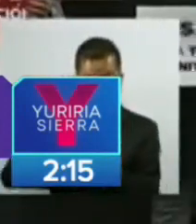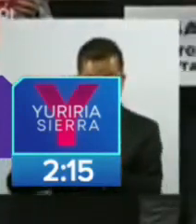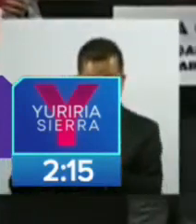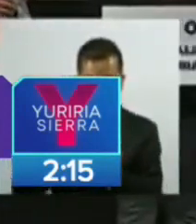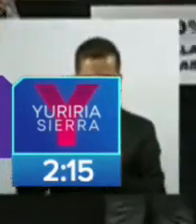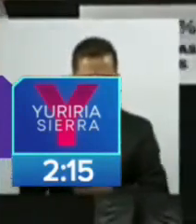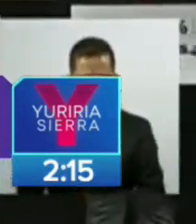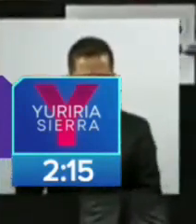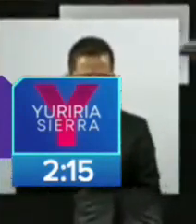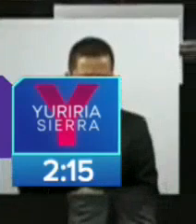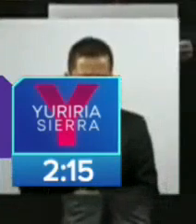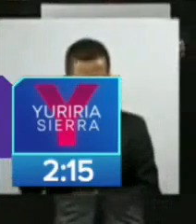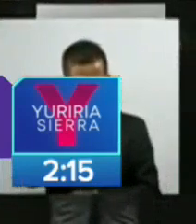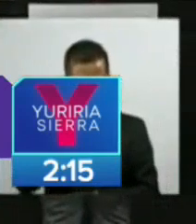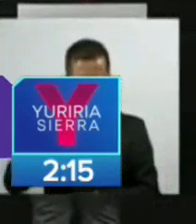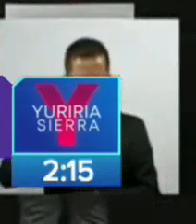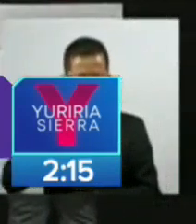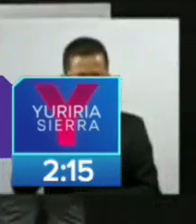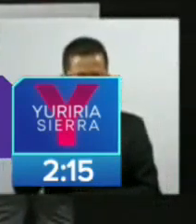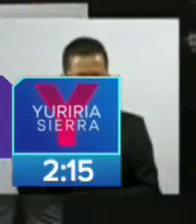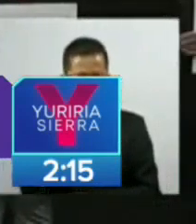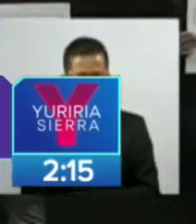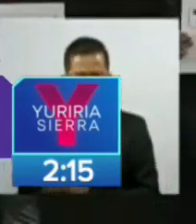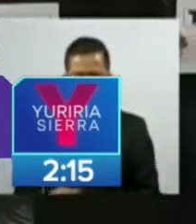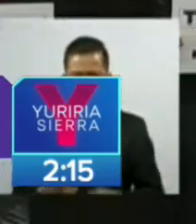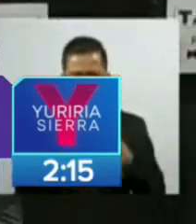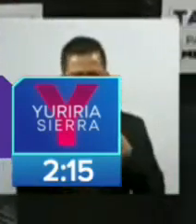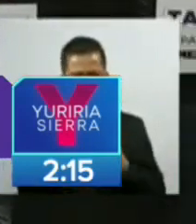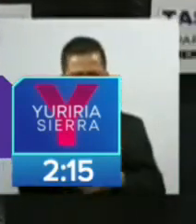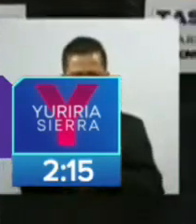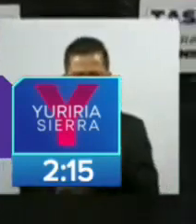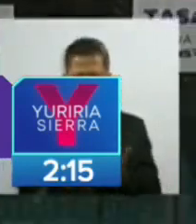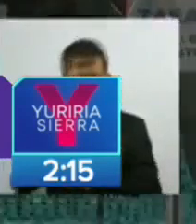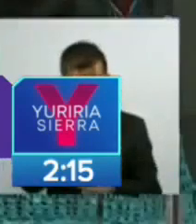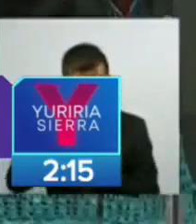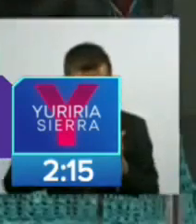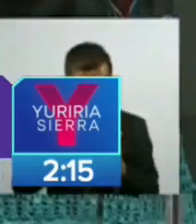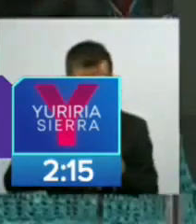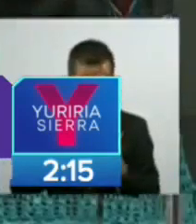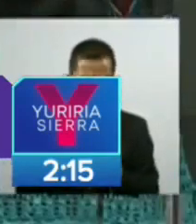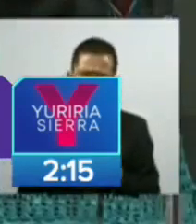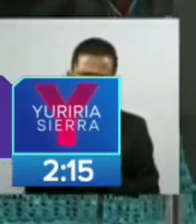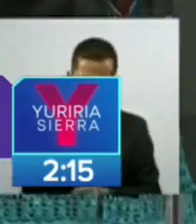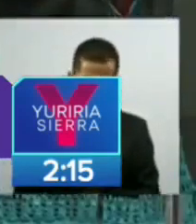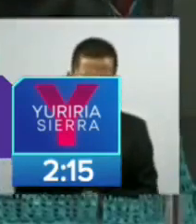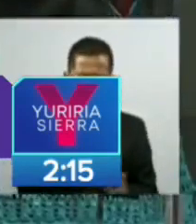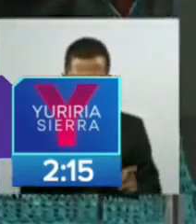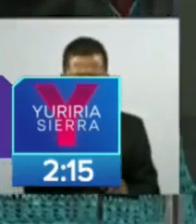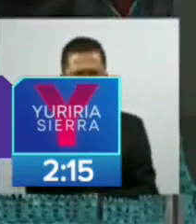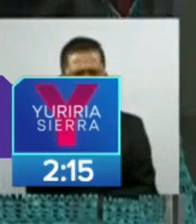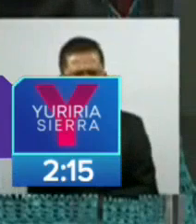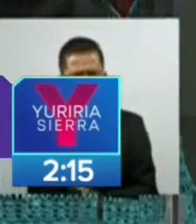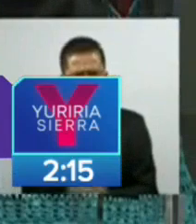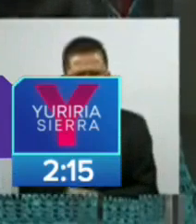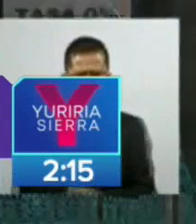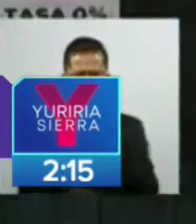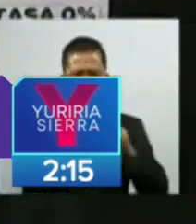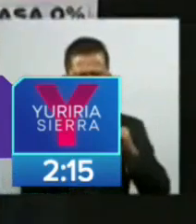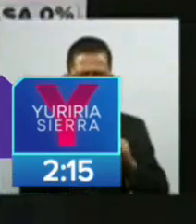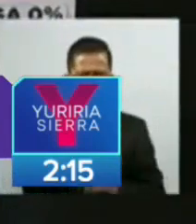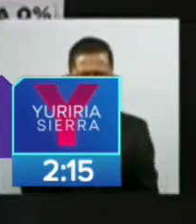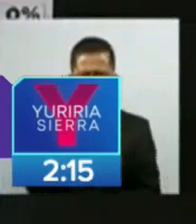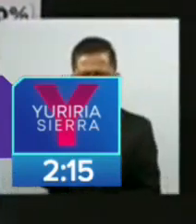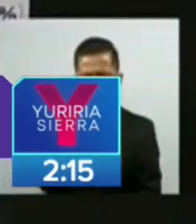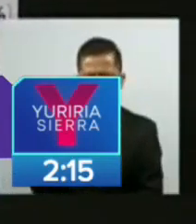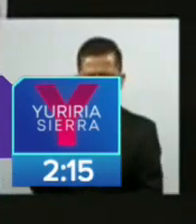Tagle, enojada con sus colegas, tuiteó, entre otras cosas, que por su culpa las mexicanas seguiremos pagando 3 mil millones